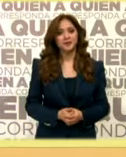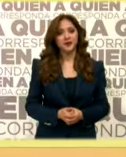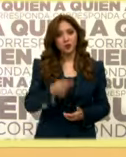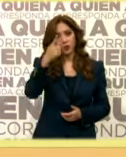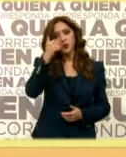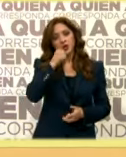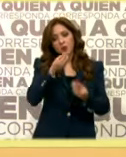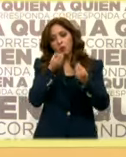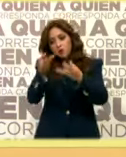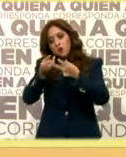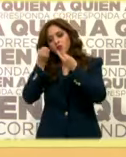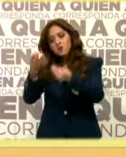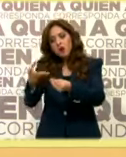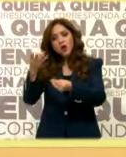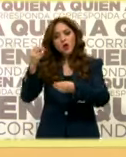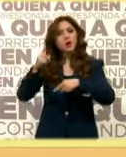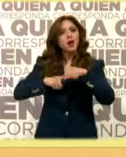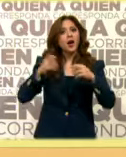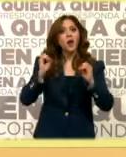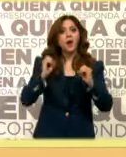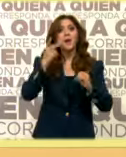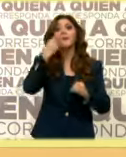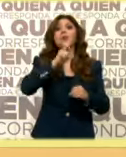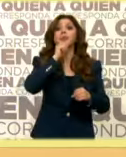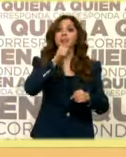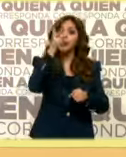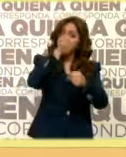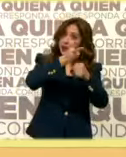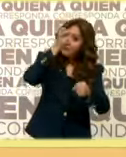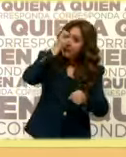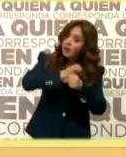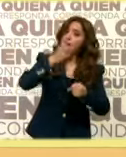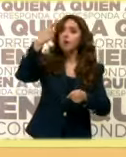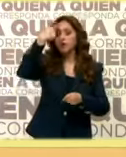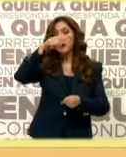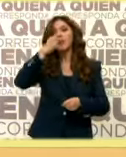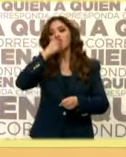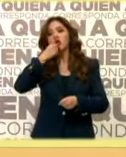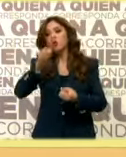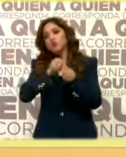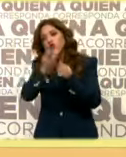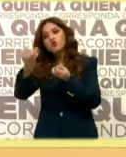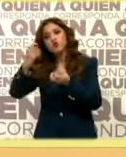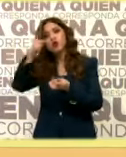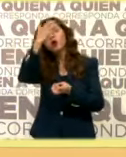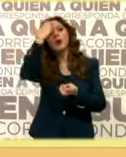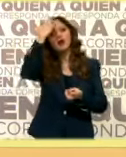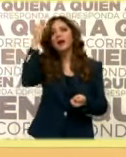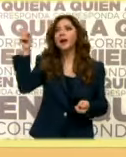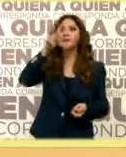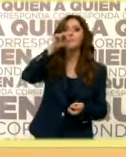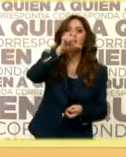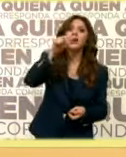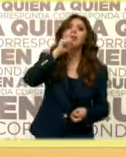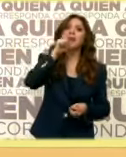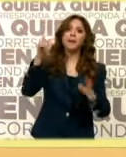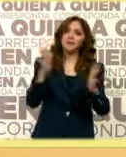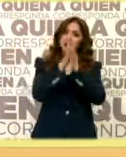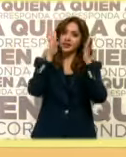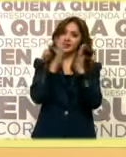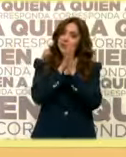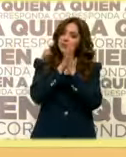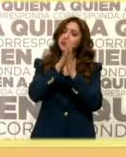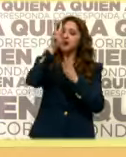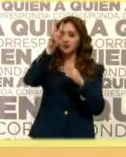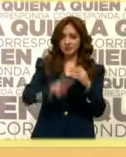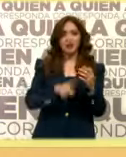nada. Sí, claro. Y además los invitamos a más niños que vengan a participar, que conozcan la villa y que participen realmente. Sí, es